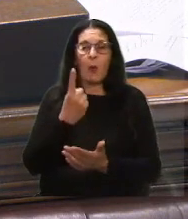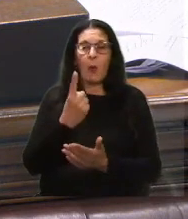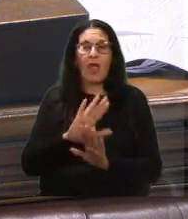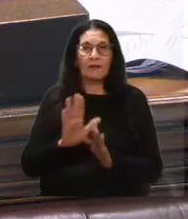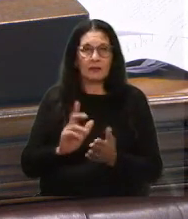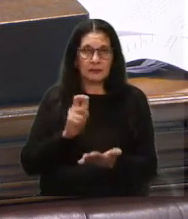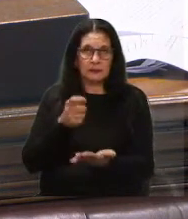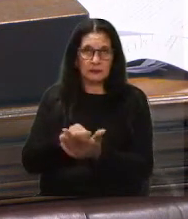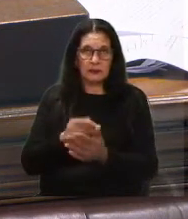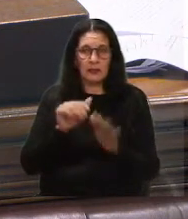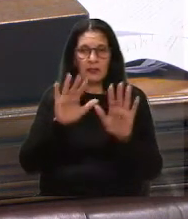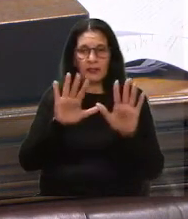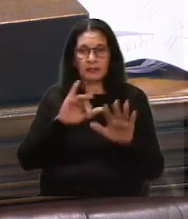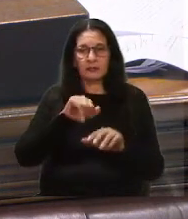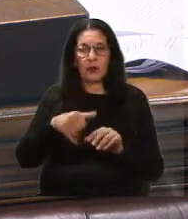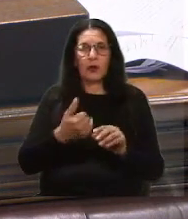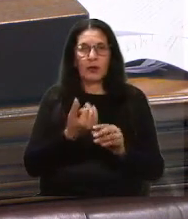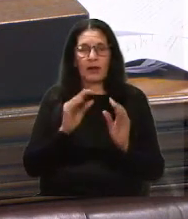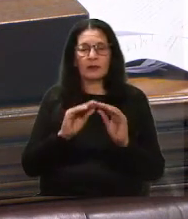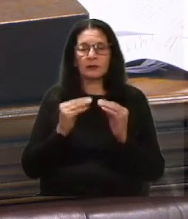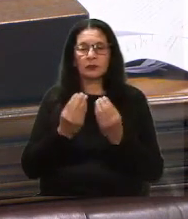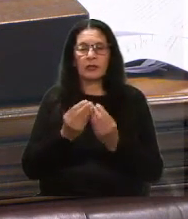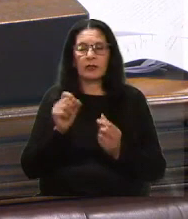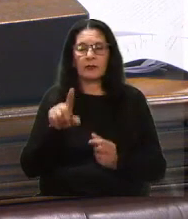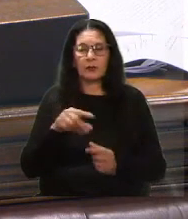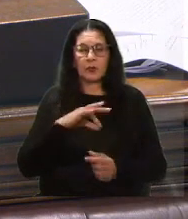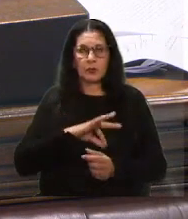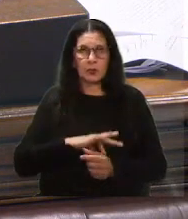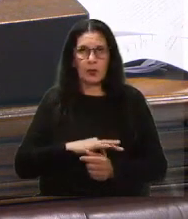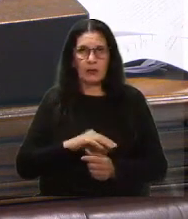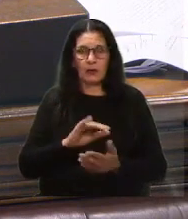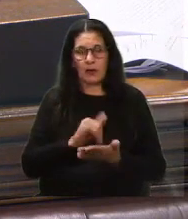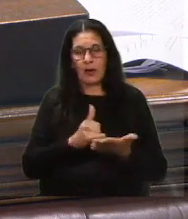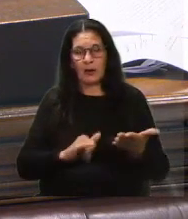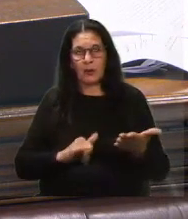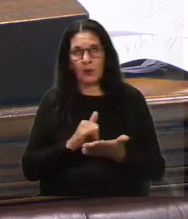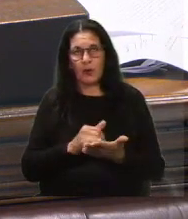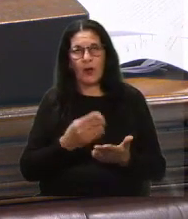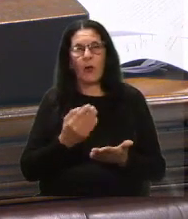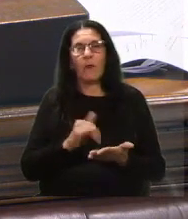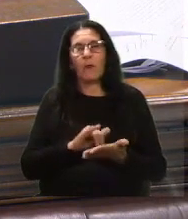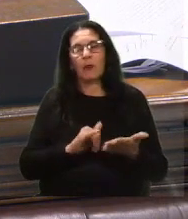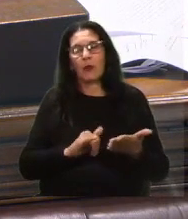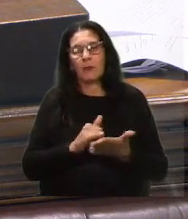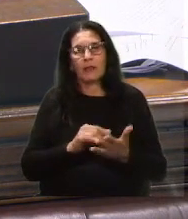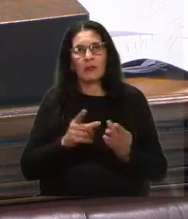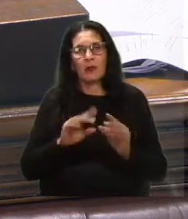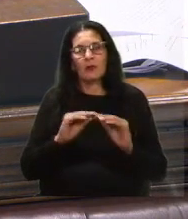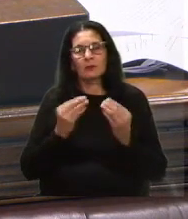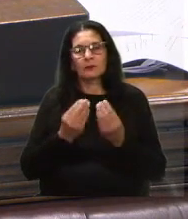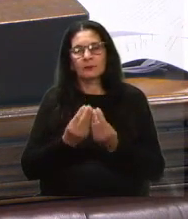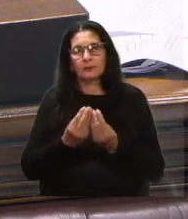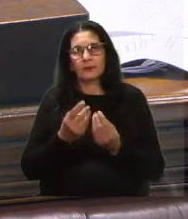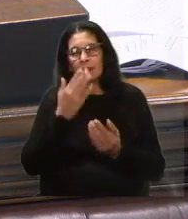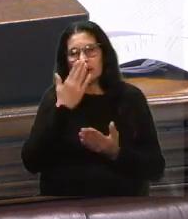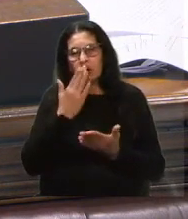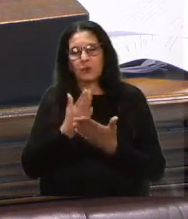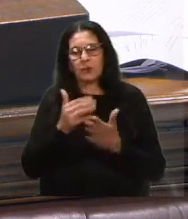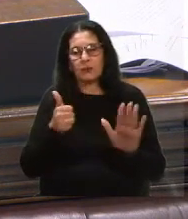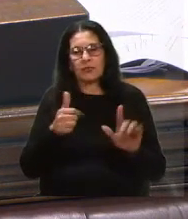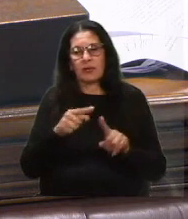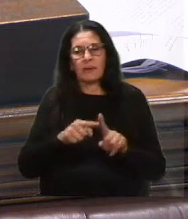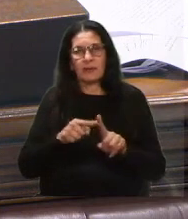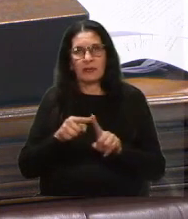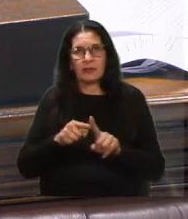única vez y asciende a 10 jornales de su remuneración habitual calculada como el promedio diario de los montos gravados de los últimos